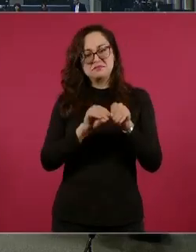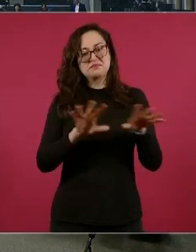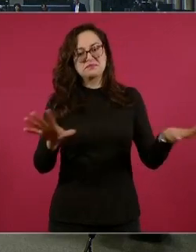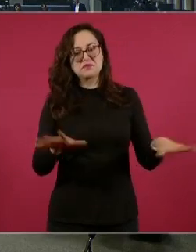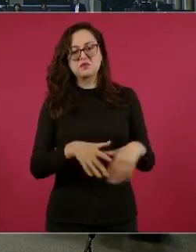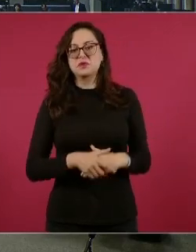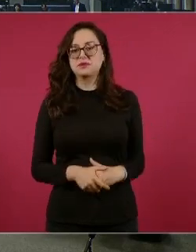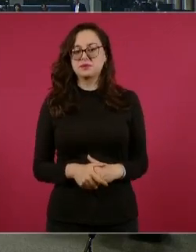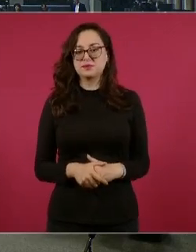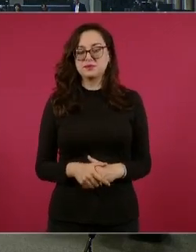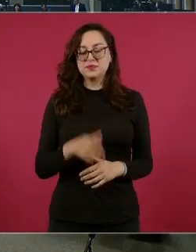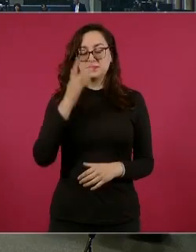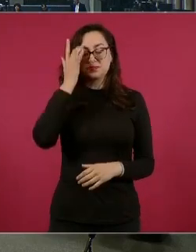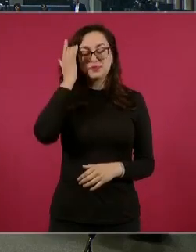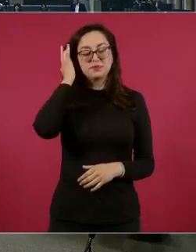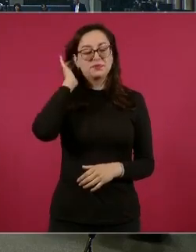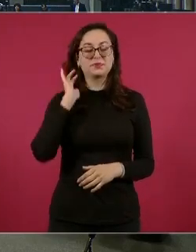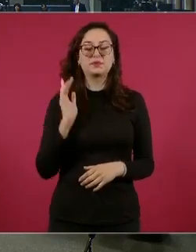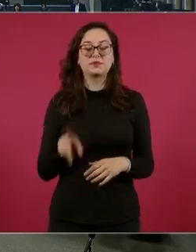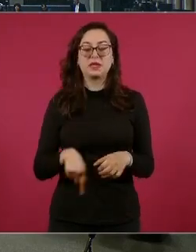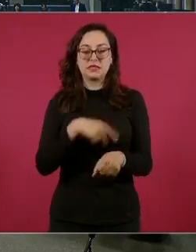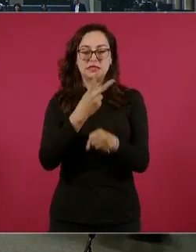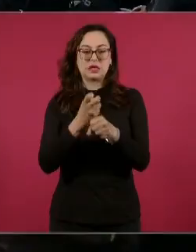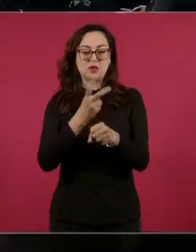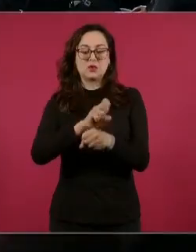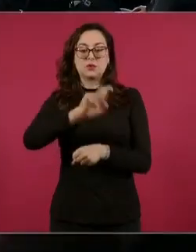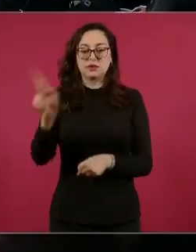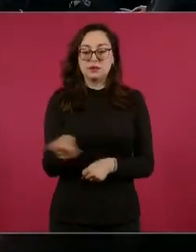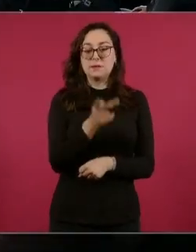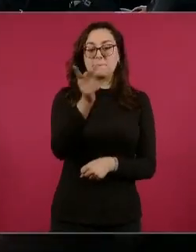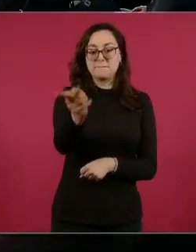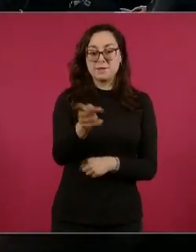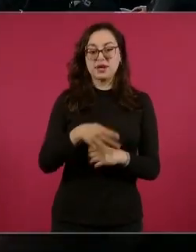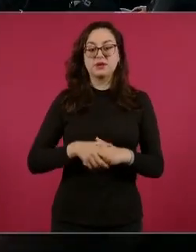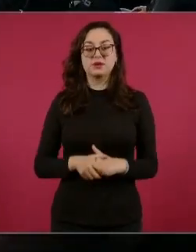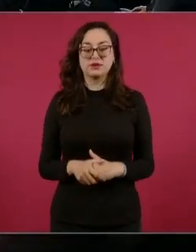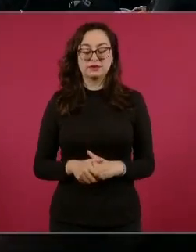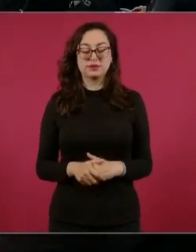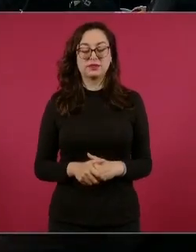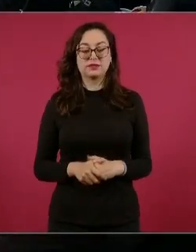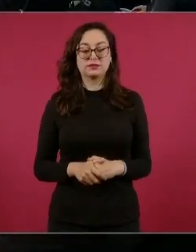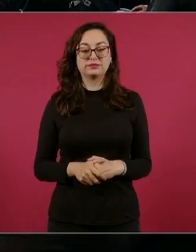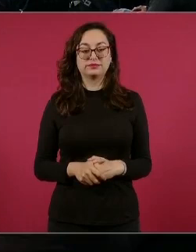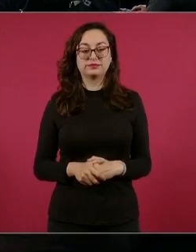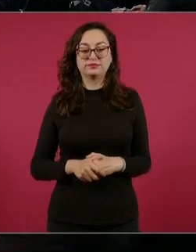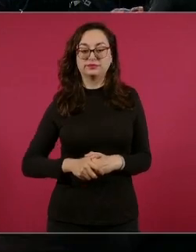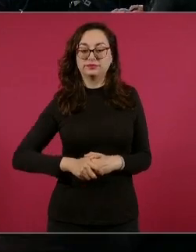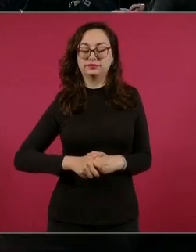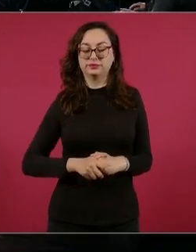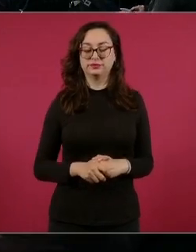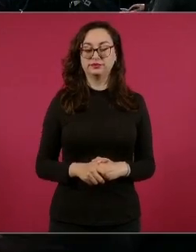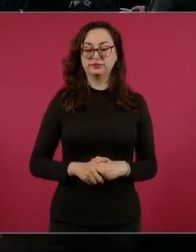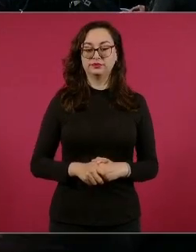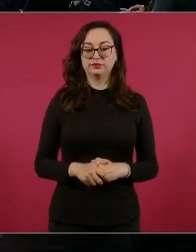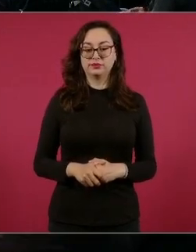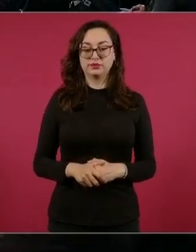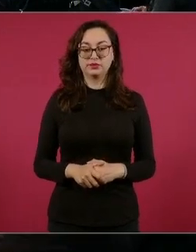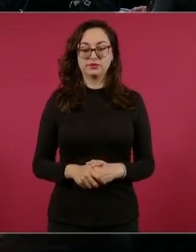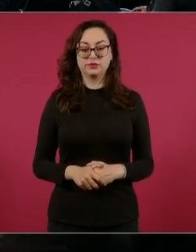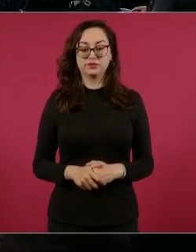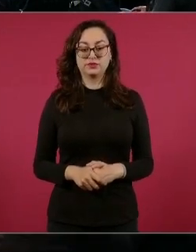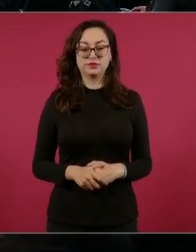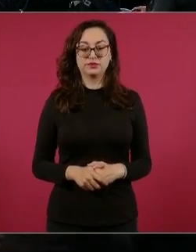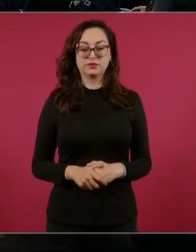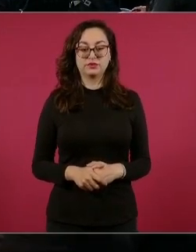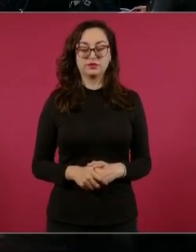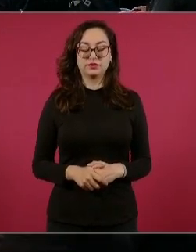Bueno, ese sería mi primer planteamiento. Y el segundo, preguntarle… usted hablaba de pendientes